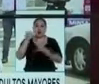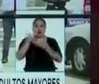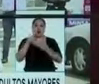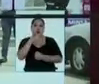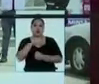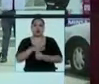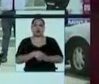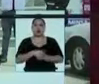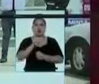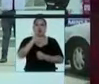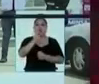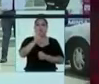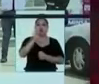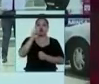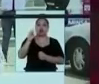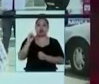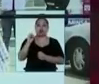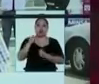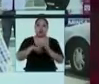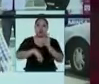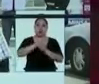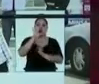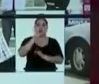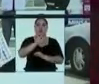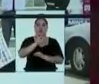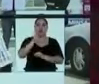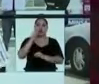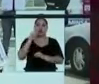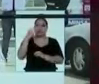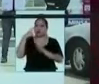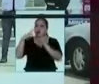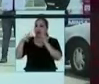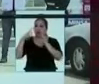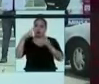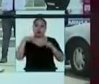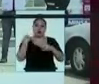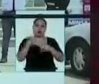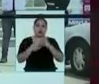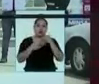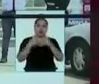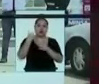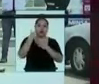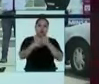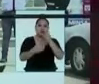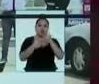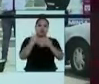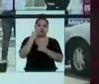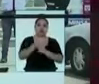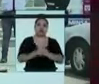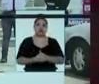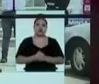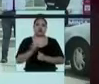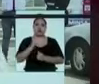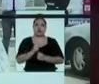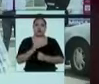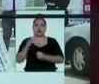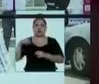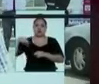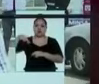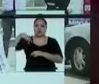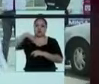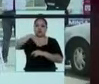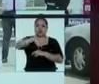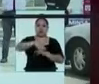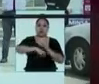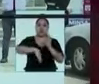ni su talento, ni su productividad, para ver qué tal le va la casaquita roja de PBO o la azulina